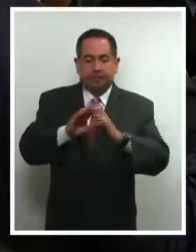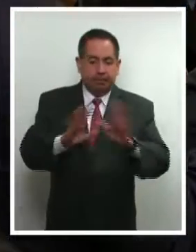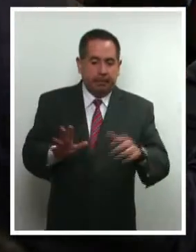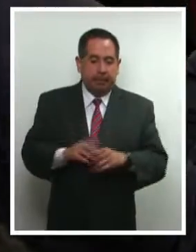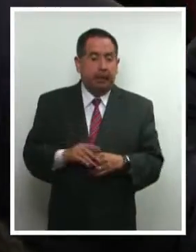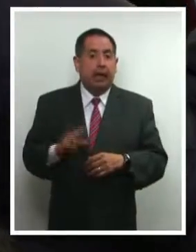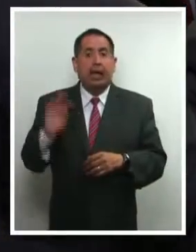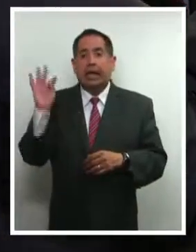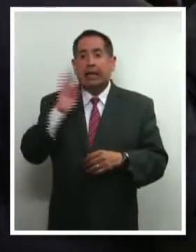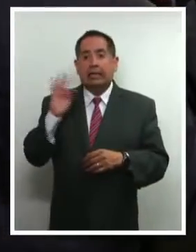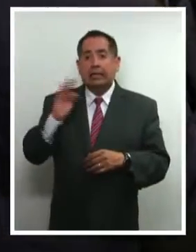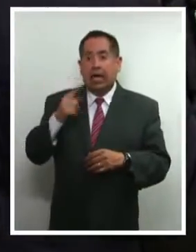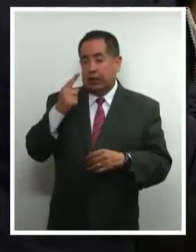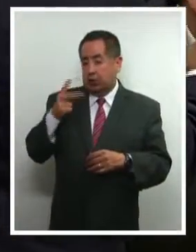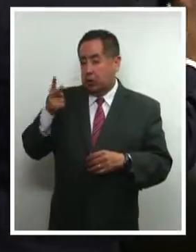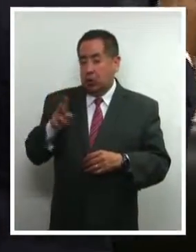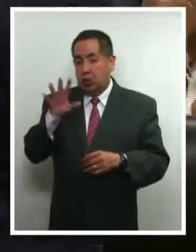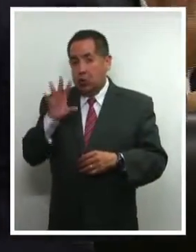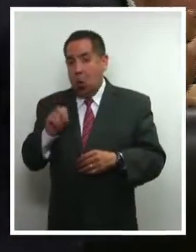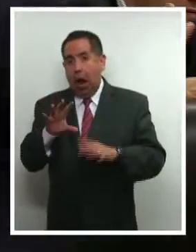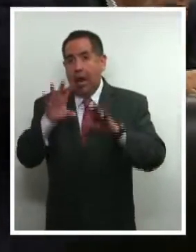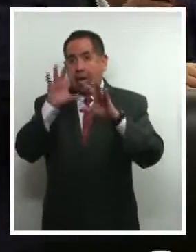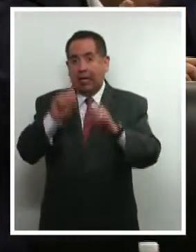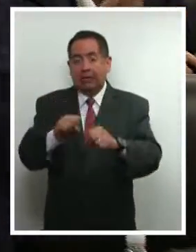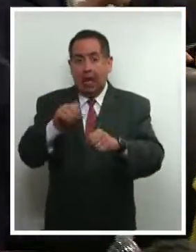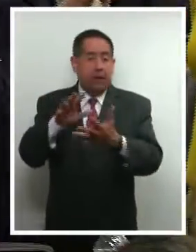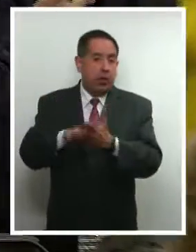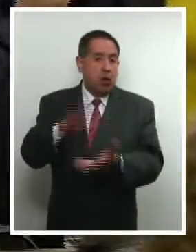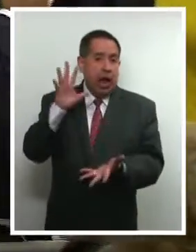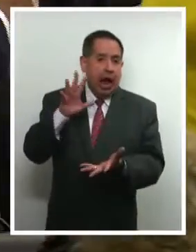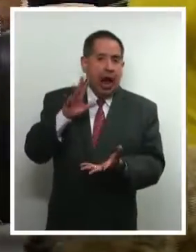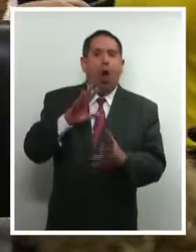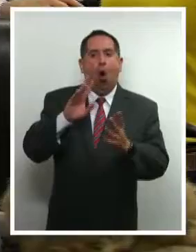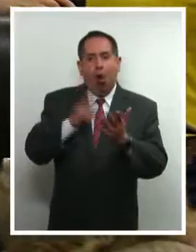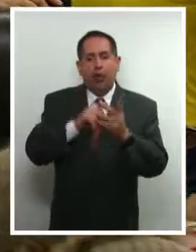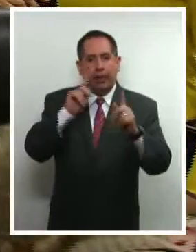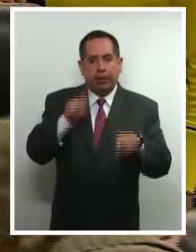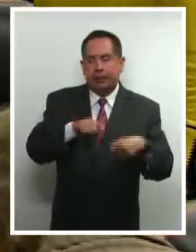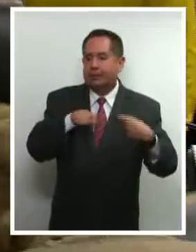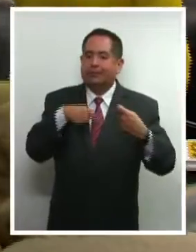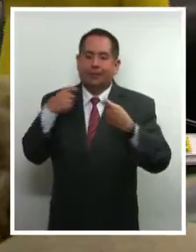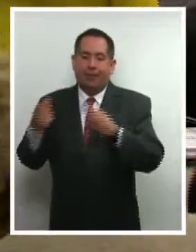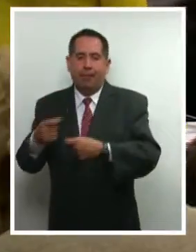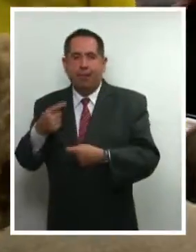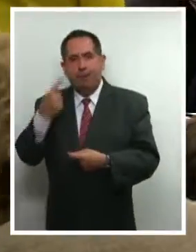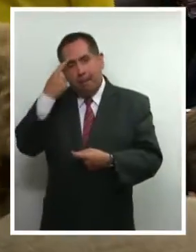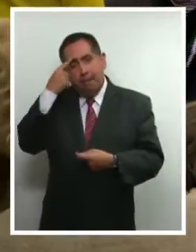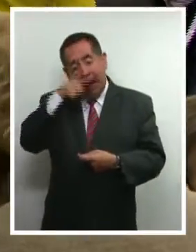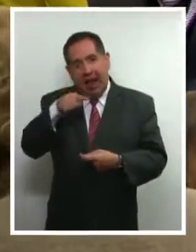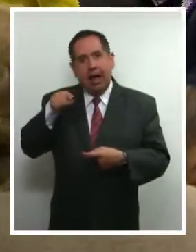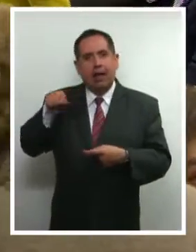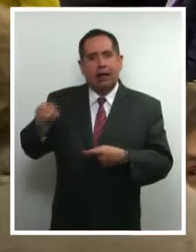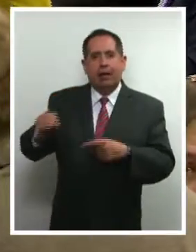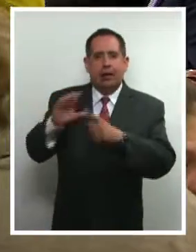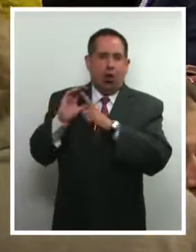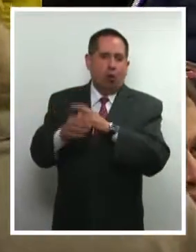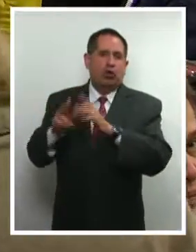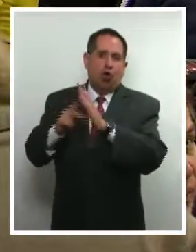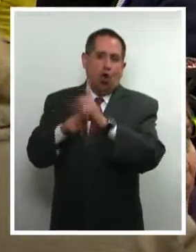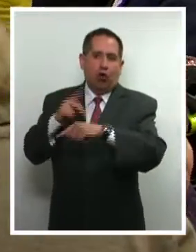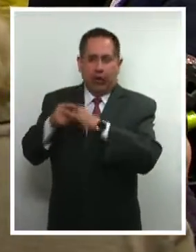no alcanzar esta mayoría calificada se estaría regresando a las comisiones dictaminadoras para su